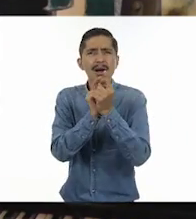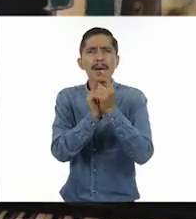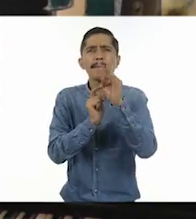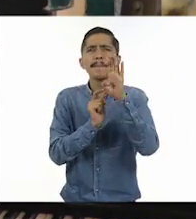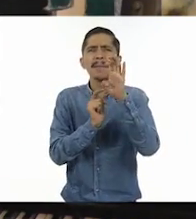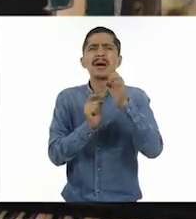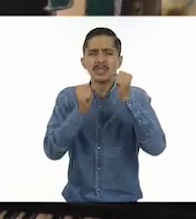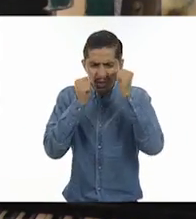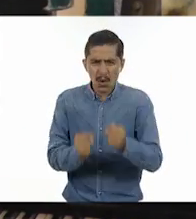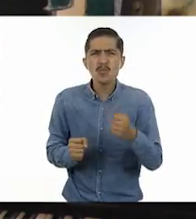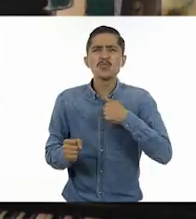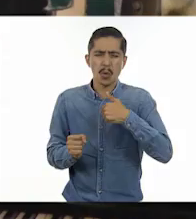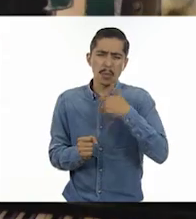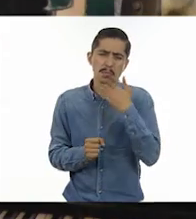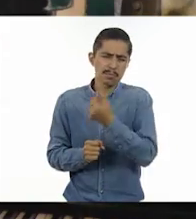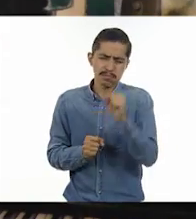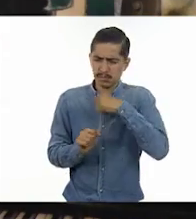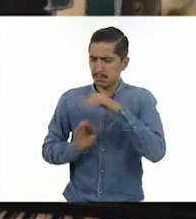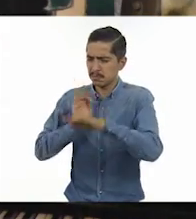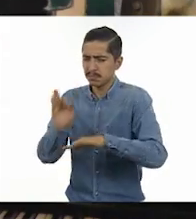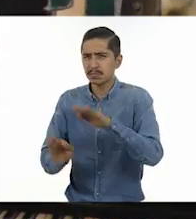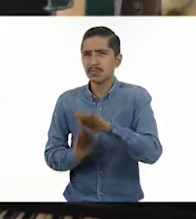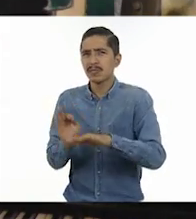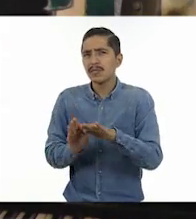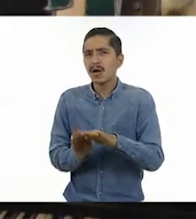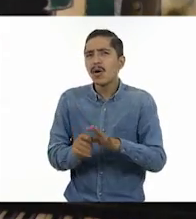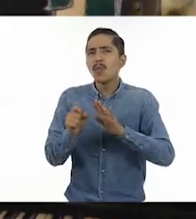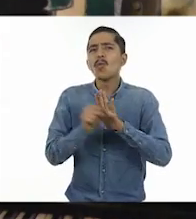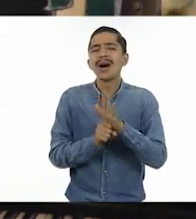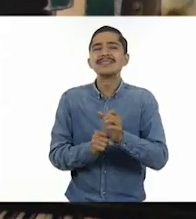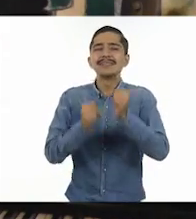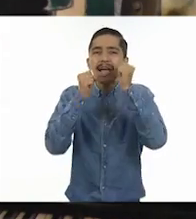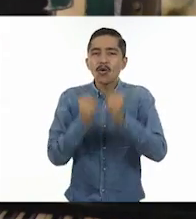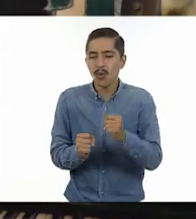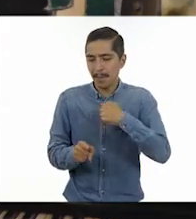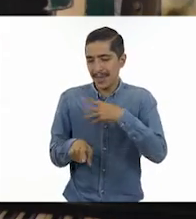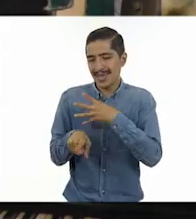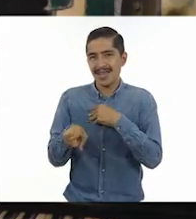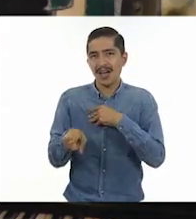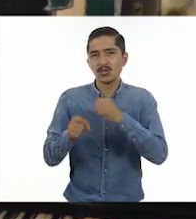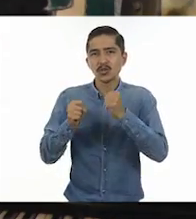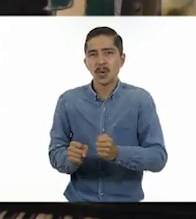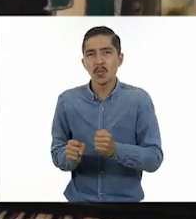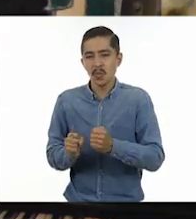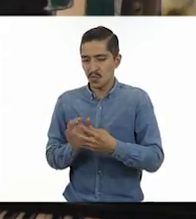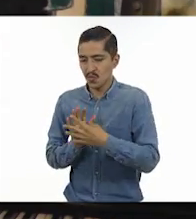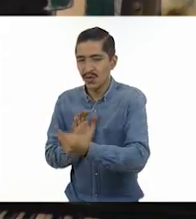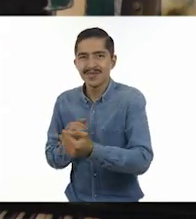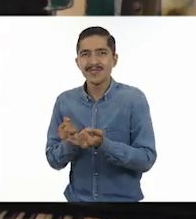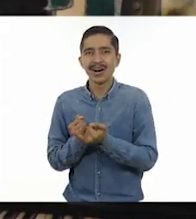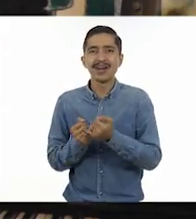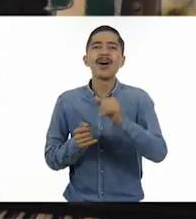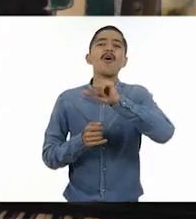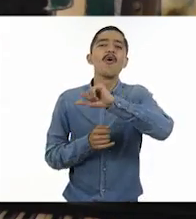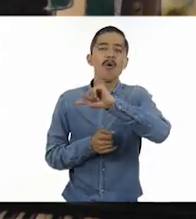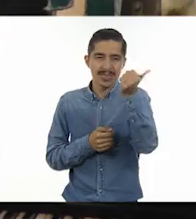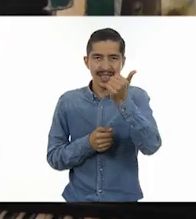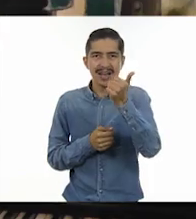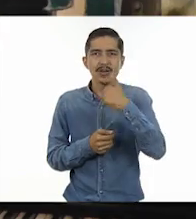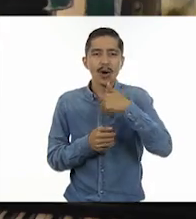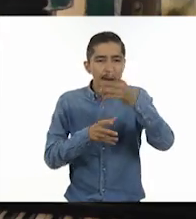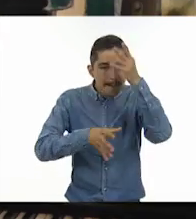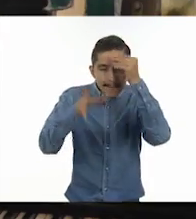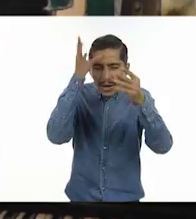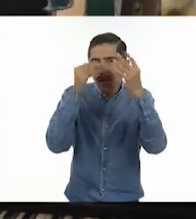estaba seguro conmigo. Y el mejor truco fue darle esa seguridad a mi hijo. Otra arma secreta para mí fue aprenderme